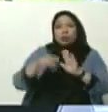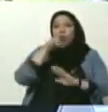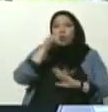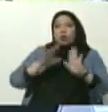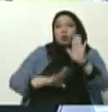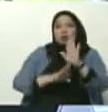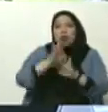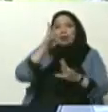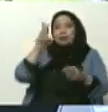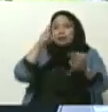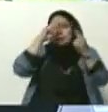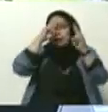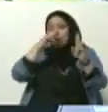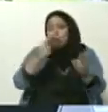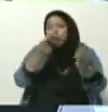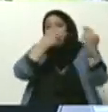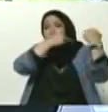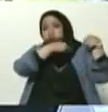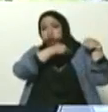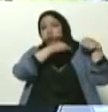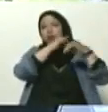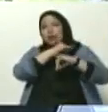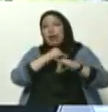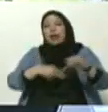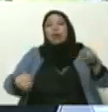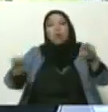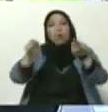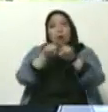forma responsable e imparcial.